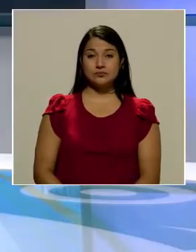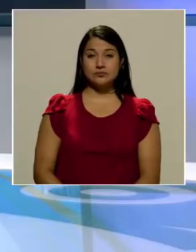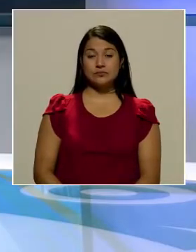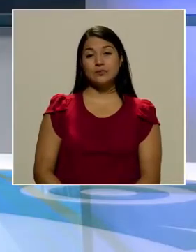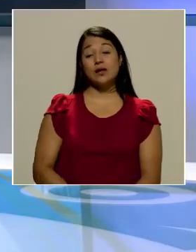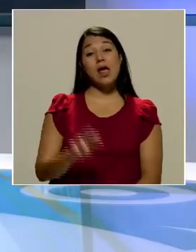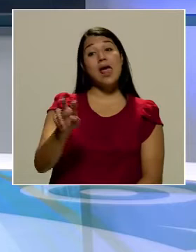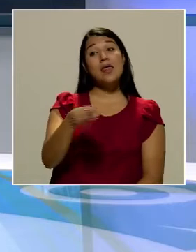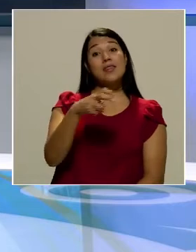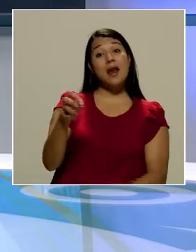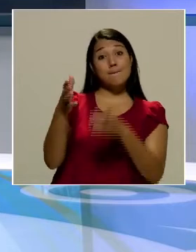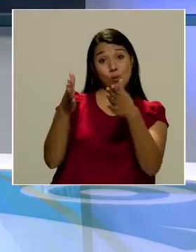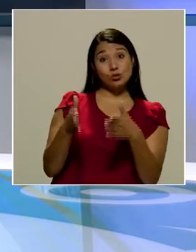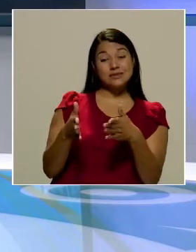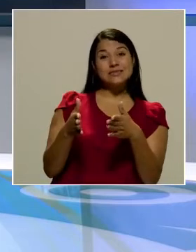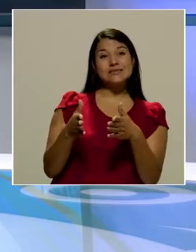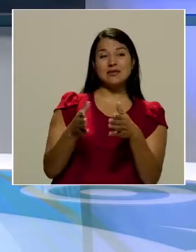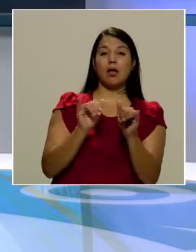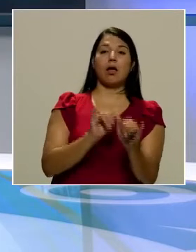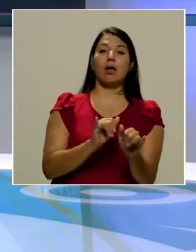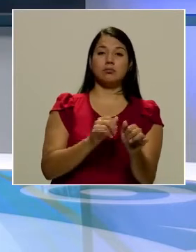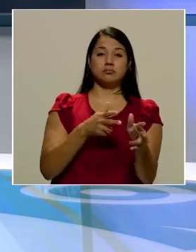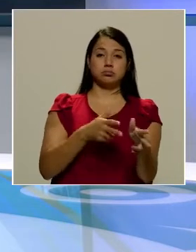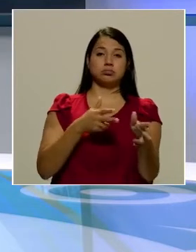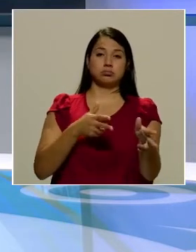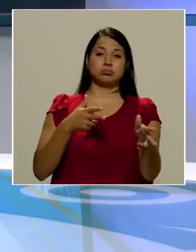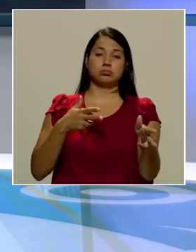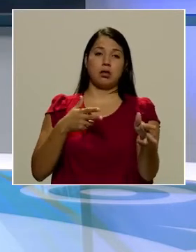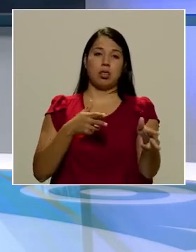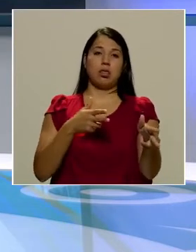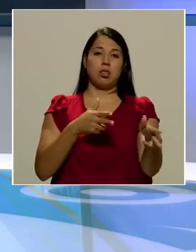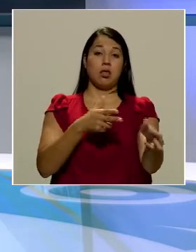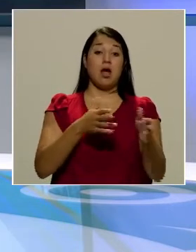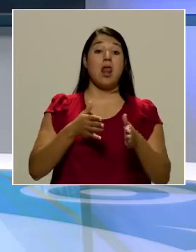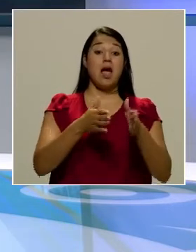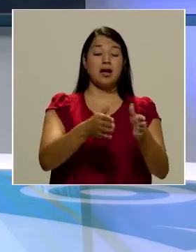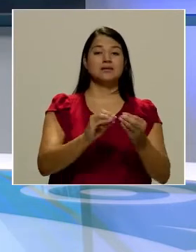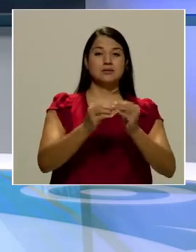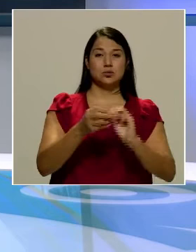Los transportistas atrapados por los bloqueos en la ruta 27